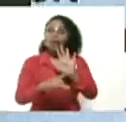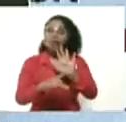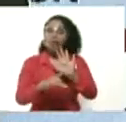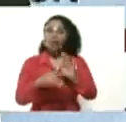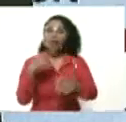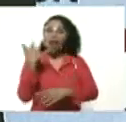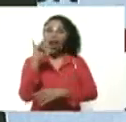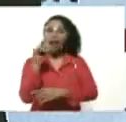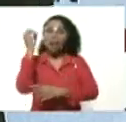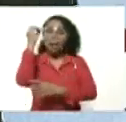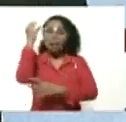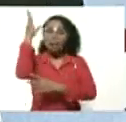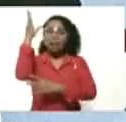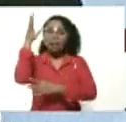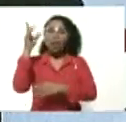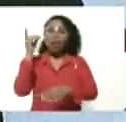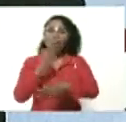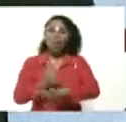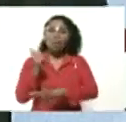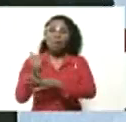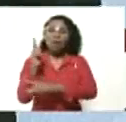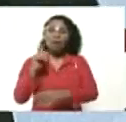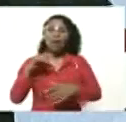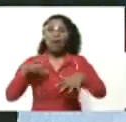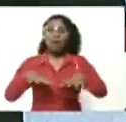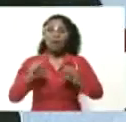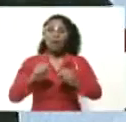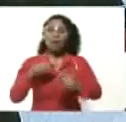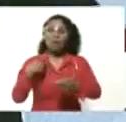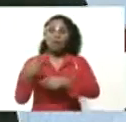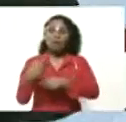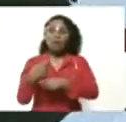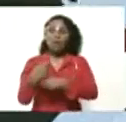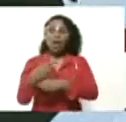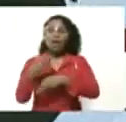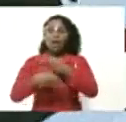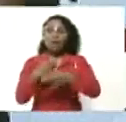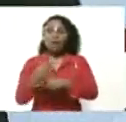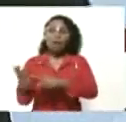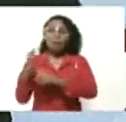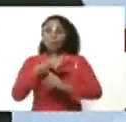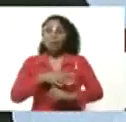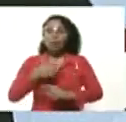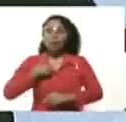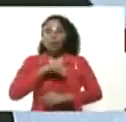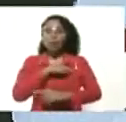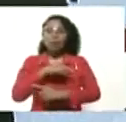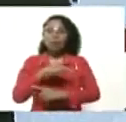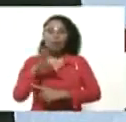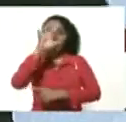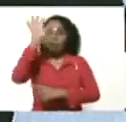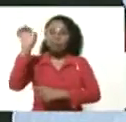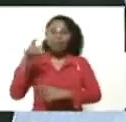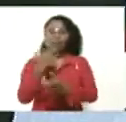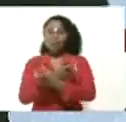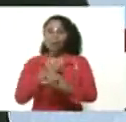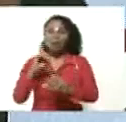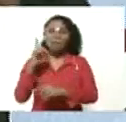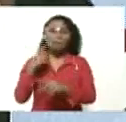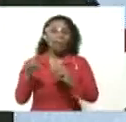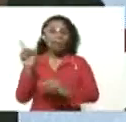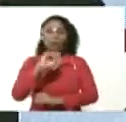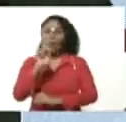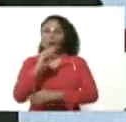que tienen la capacidad, por culpa del capitalismo financiero, de doblarle el pulso a nuestros países, que se llaman democráticos, pero que no lo son, pero que